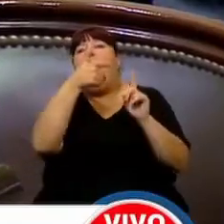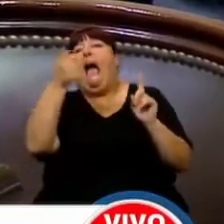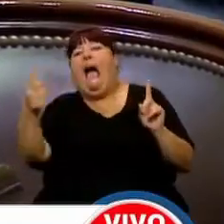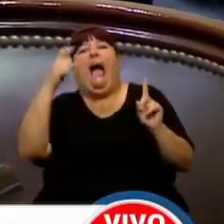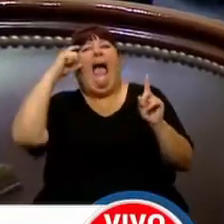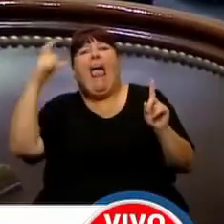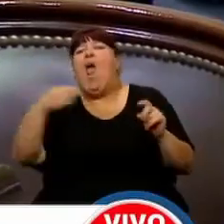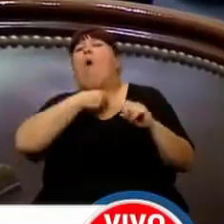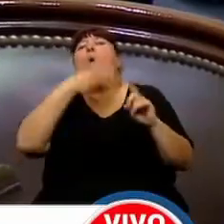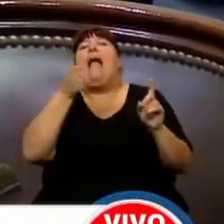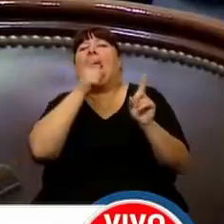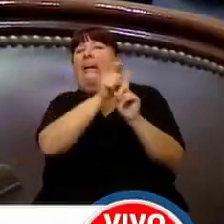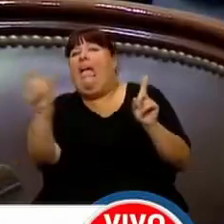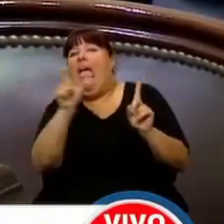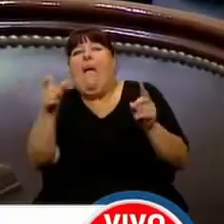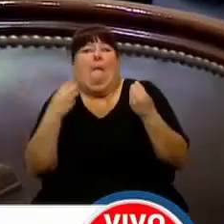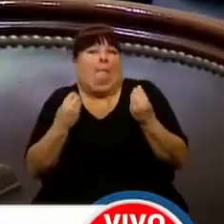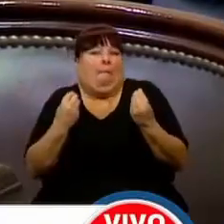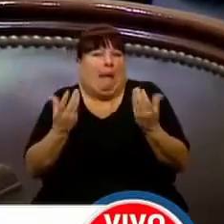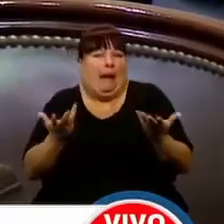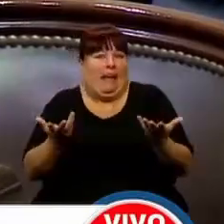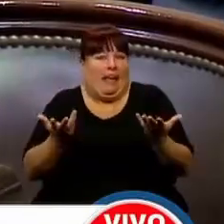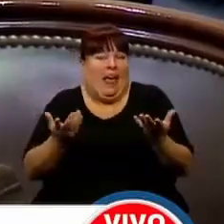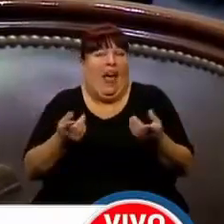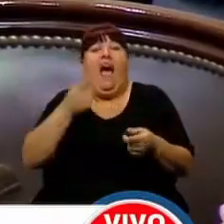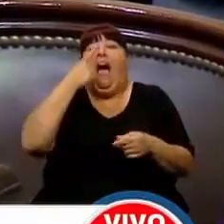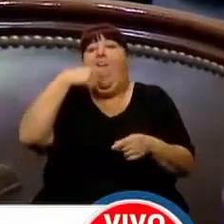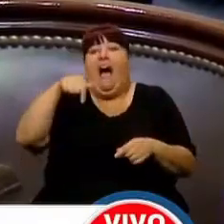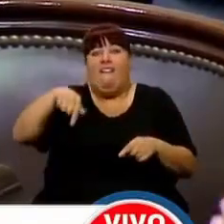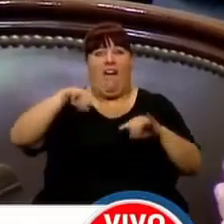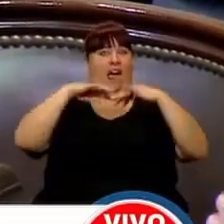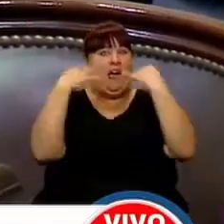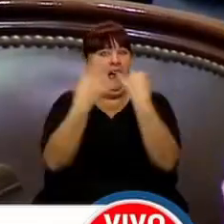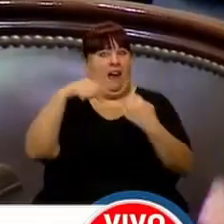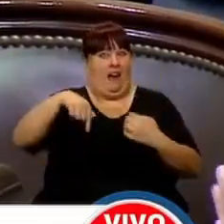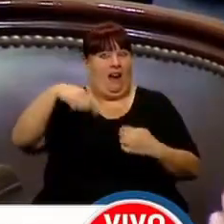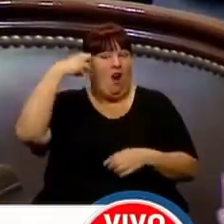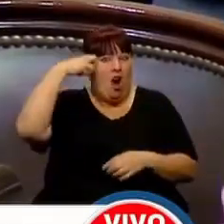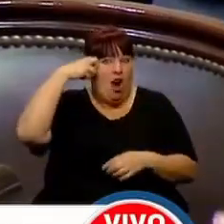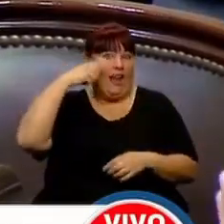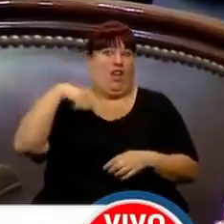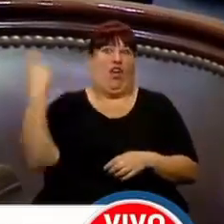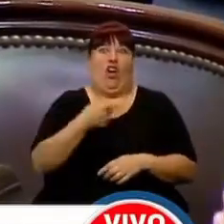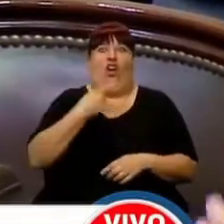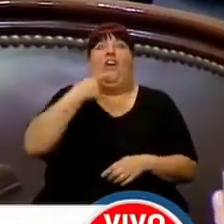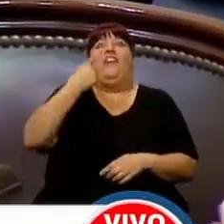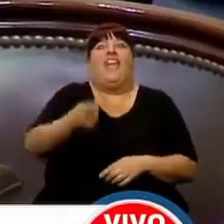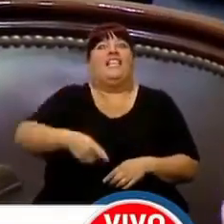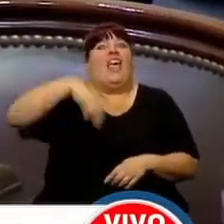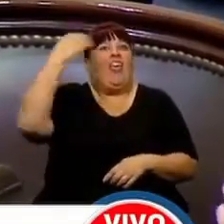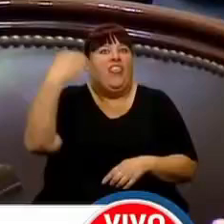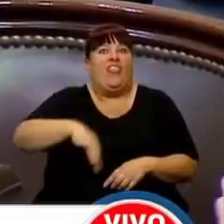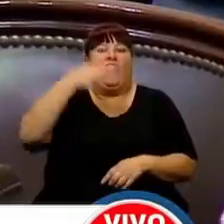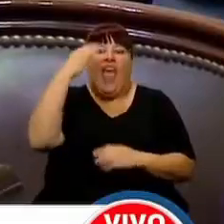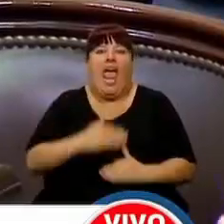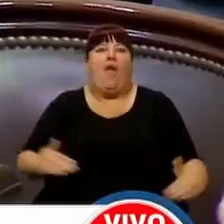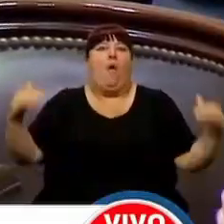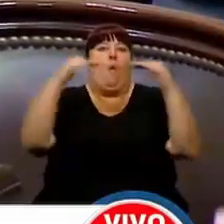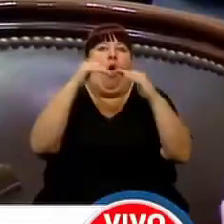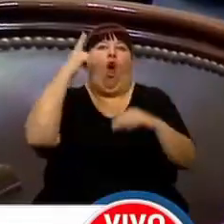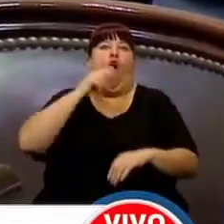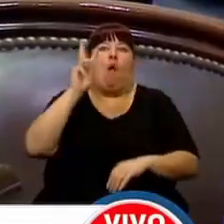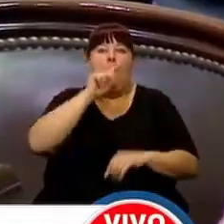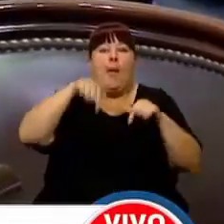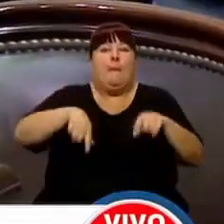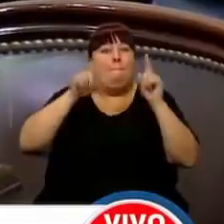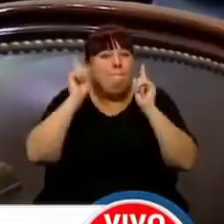quieran, la letra que quieran, si desde este lugar donde decimos que tiene que haber paridad, desde